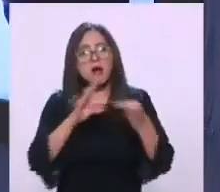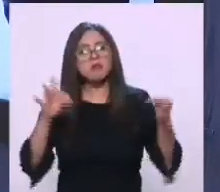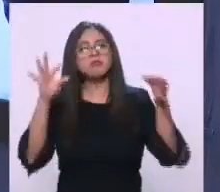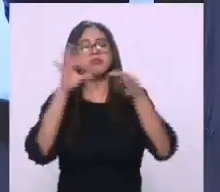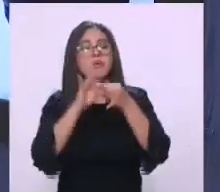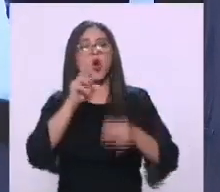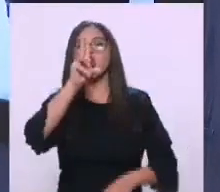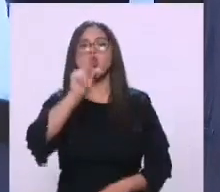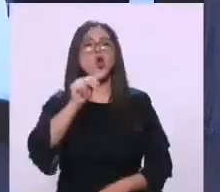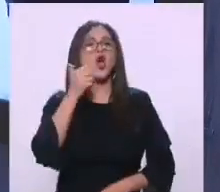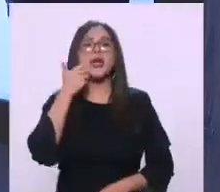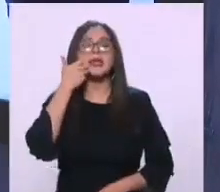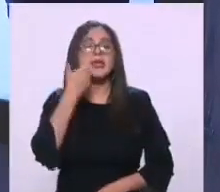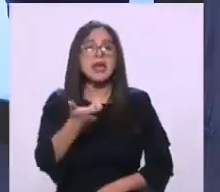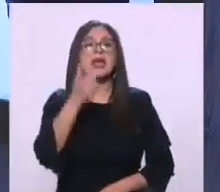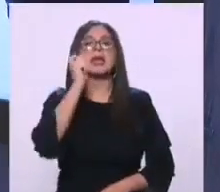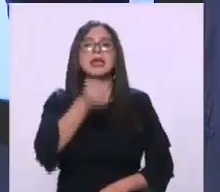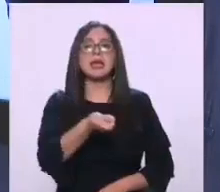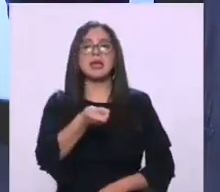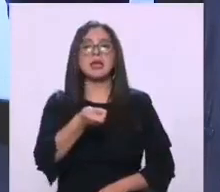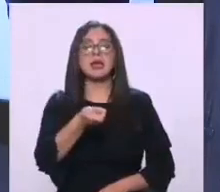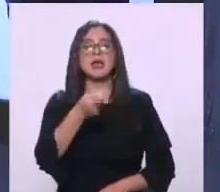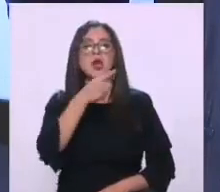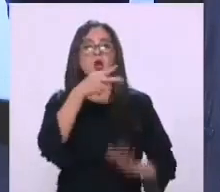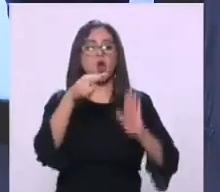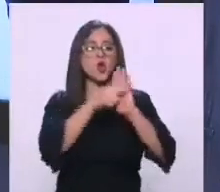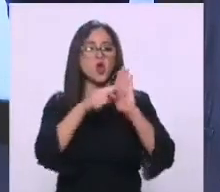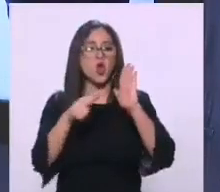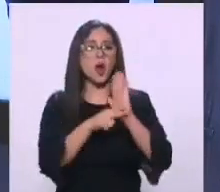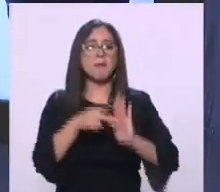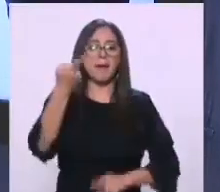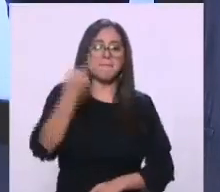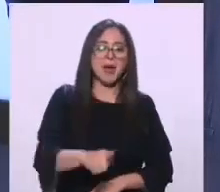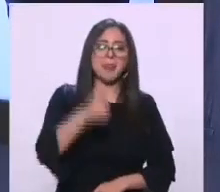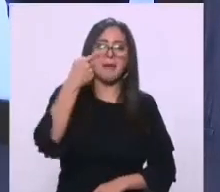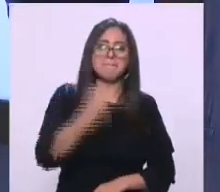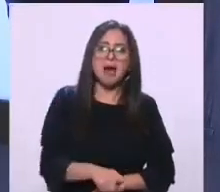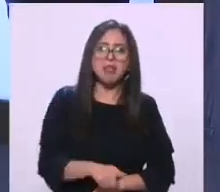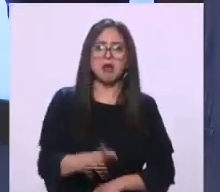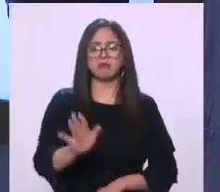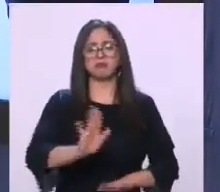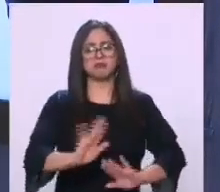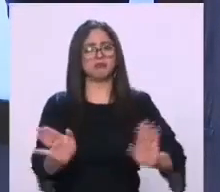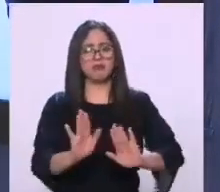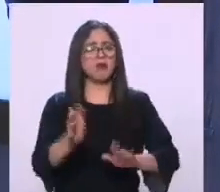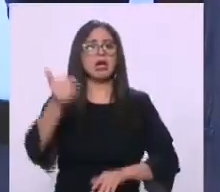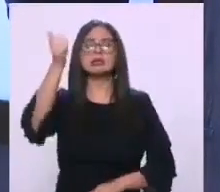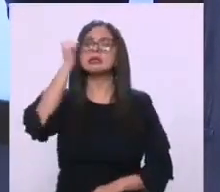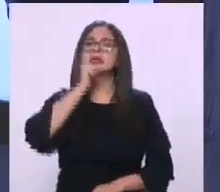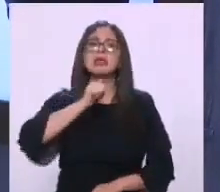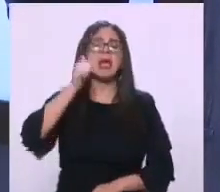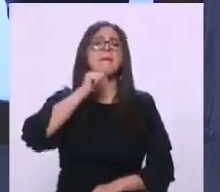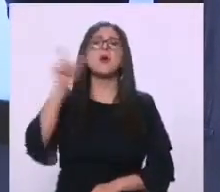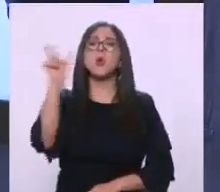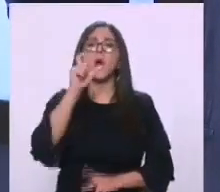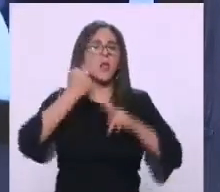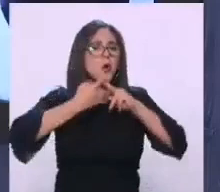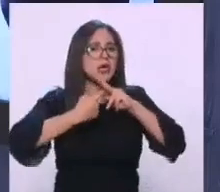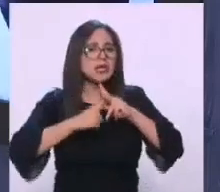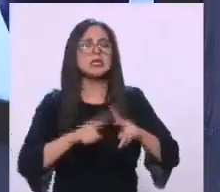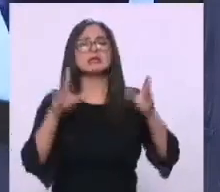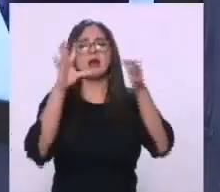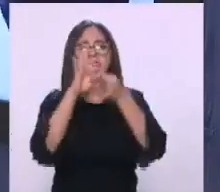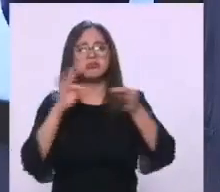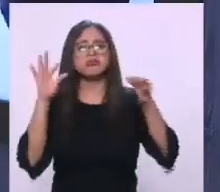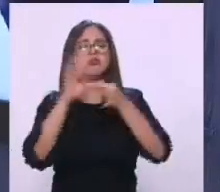decir que no quiere que haya medidas positivas, y lo ha respetado, lo anunció así desde el inicio de la estrategia, y así